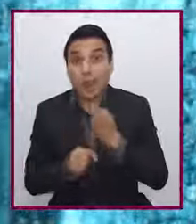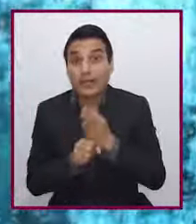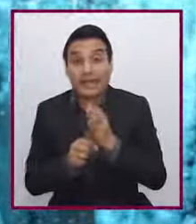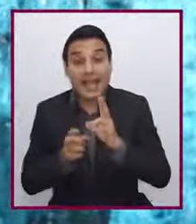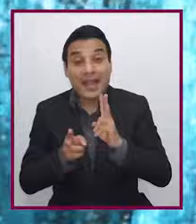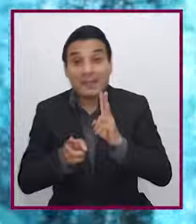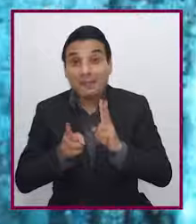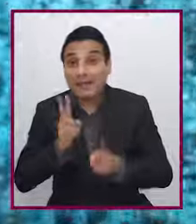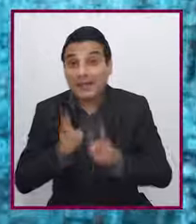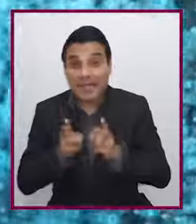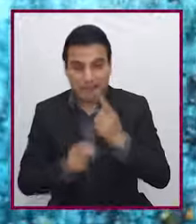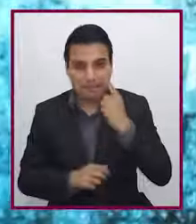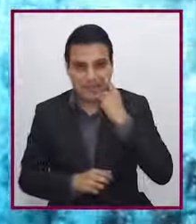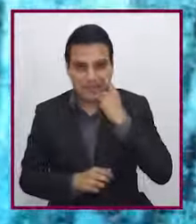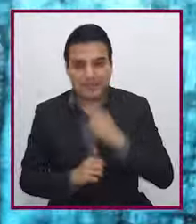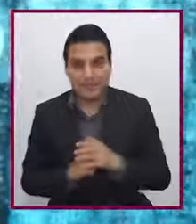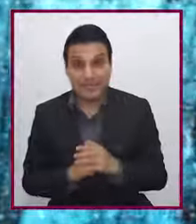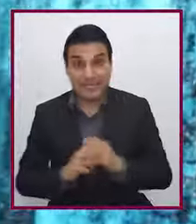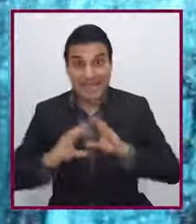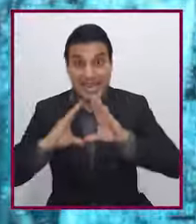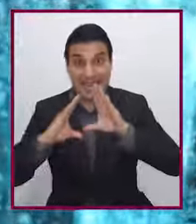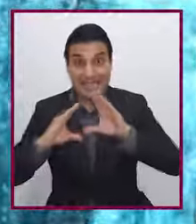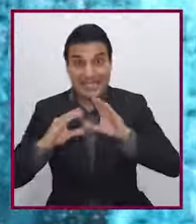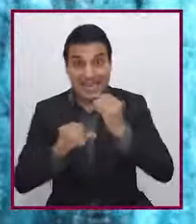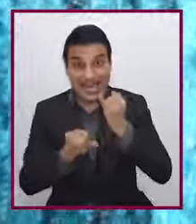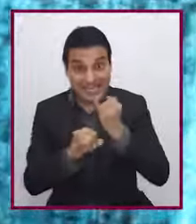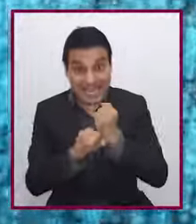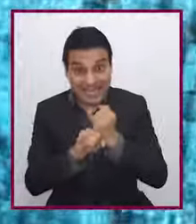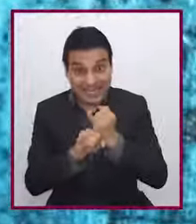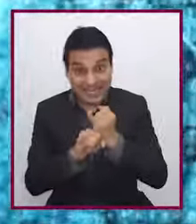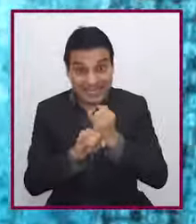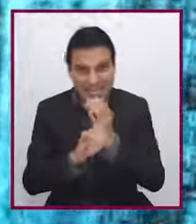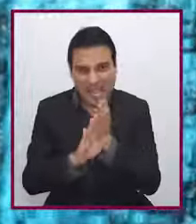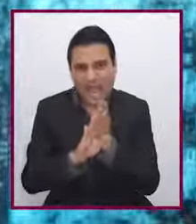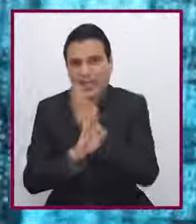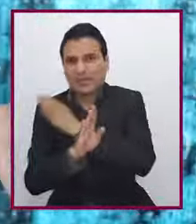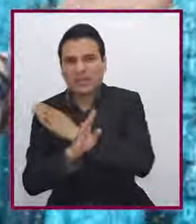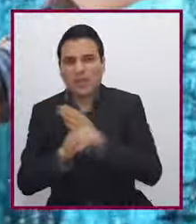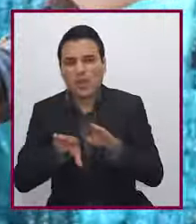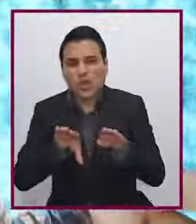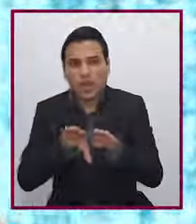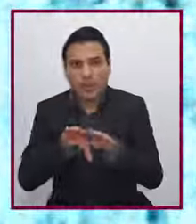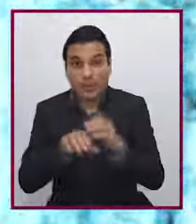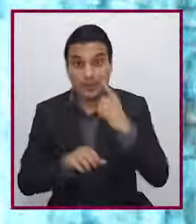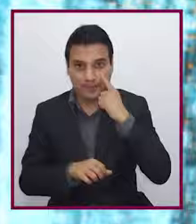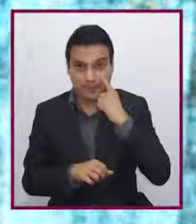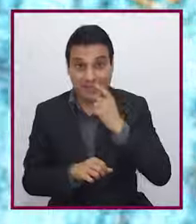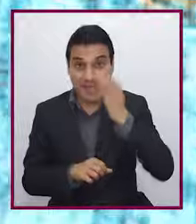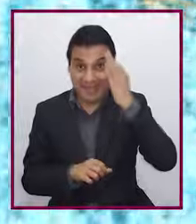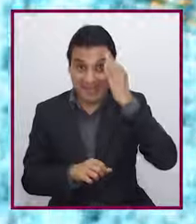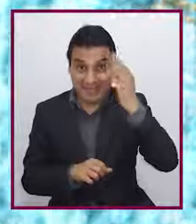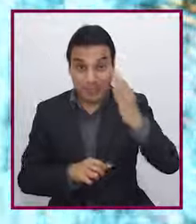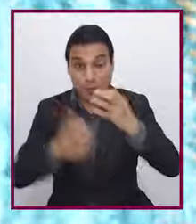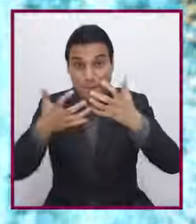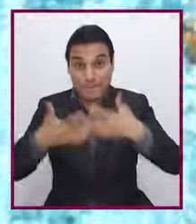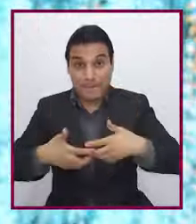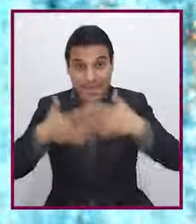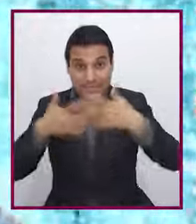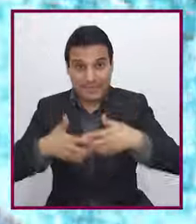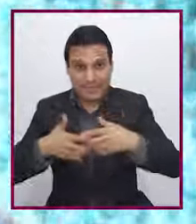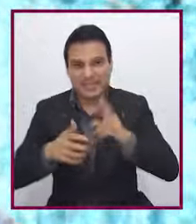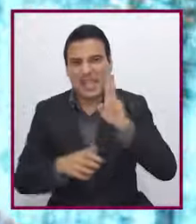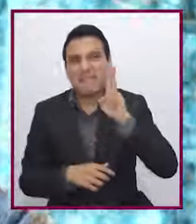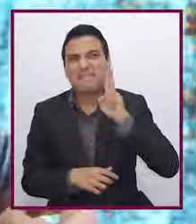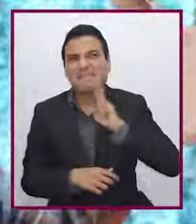llegó el momento de platicar sobre un precursor de la alfabetización digital. Vamos a la máquina del tiempo con